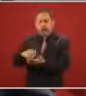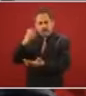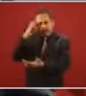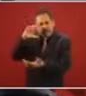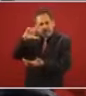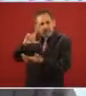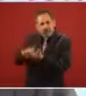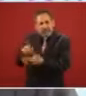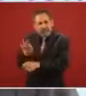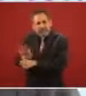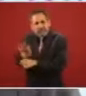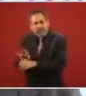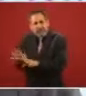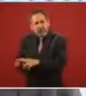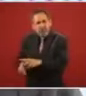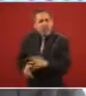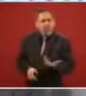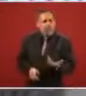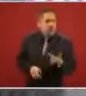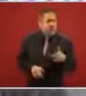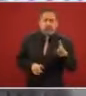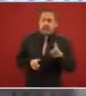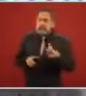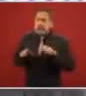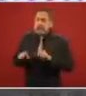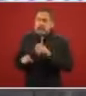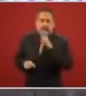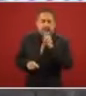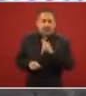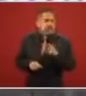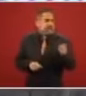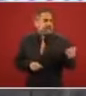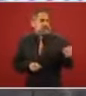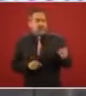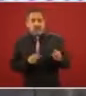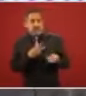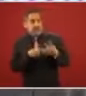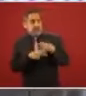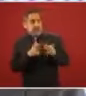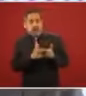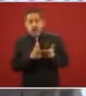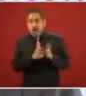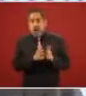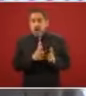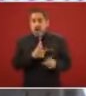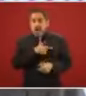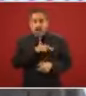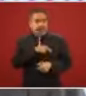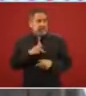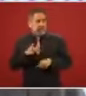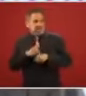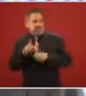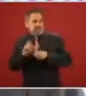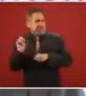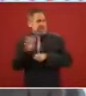delincuente, de a tirarles piedras y agredir a la